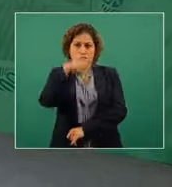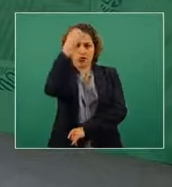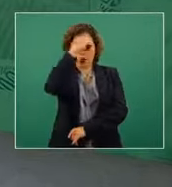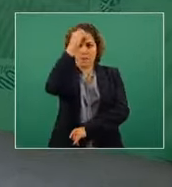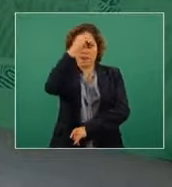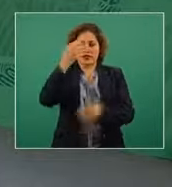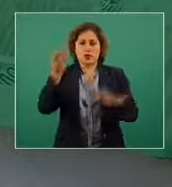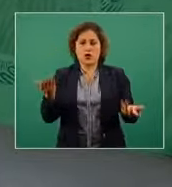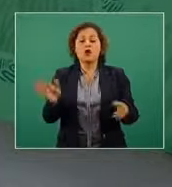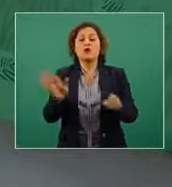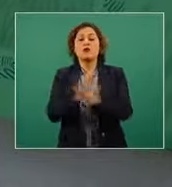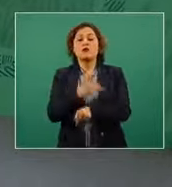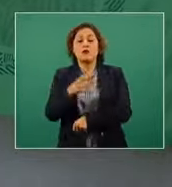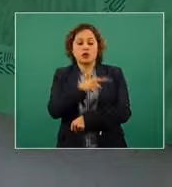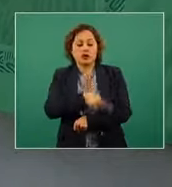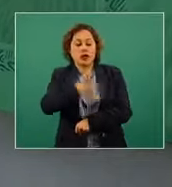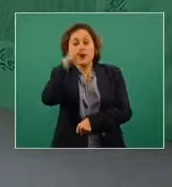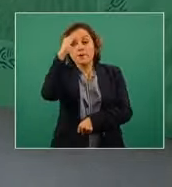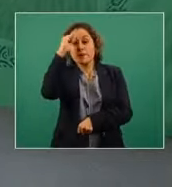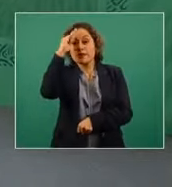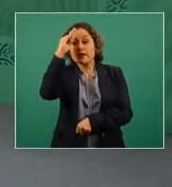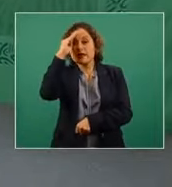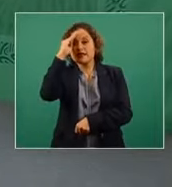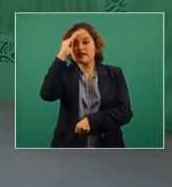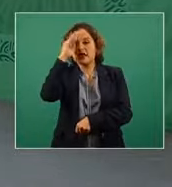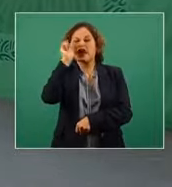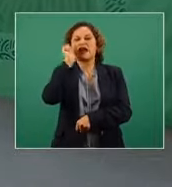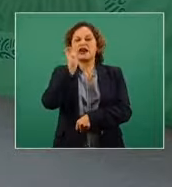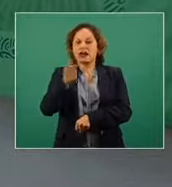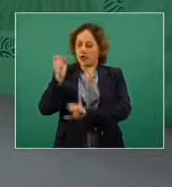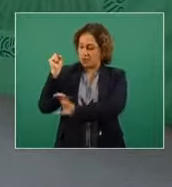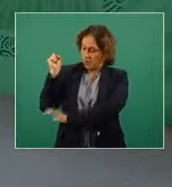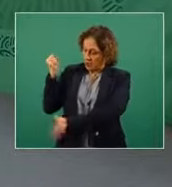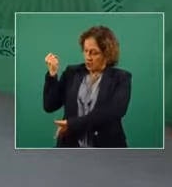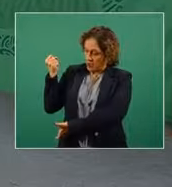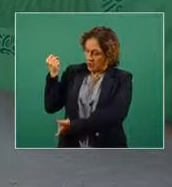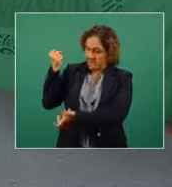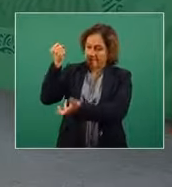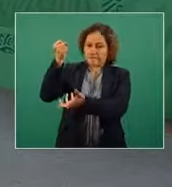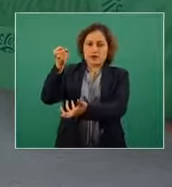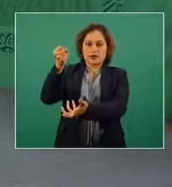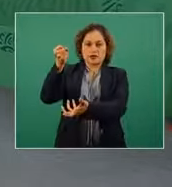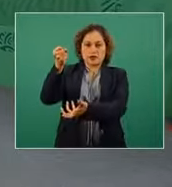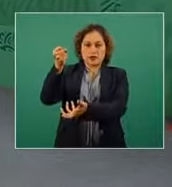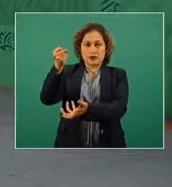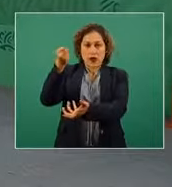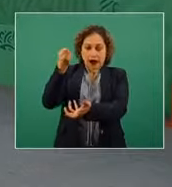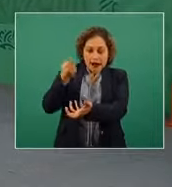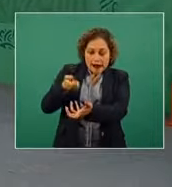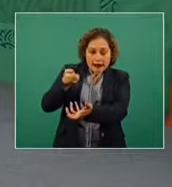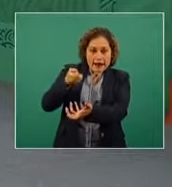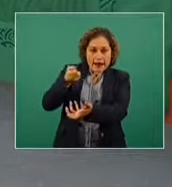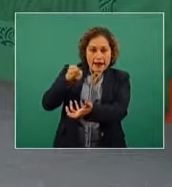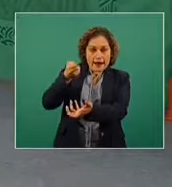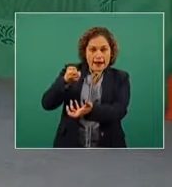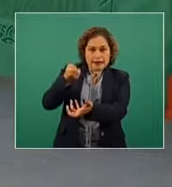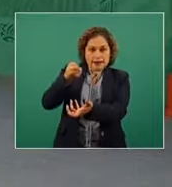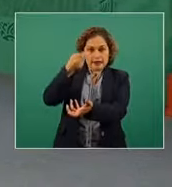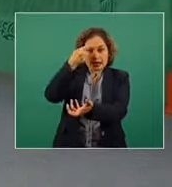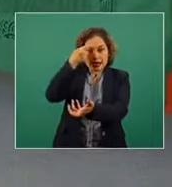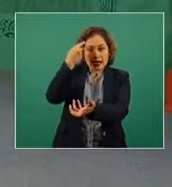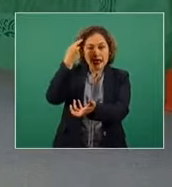el presupuesto tiene que destinarse a apoyar a las